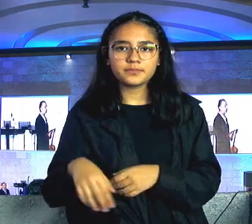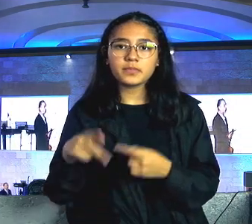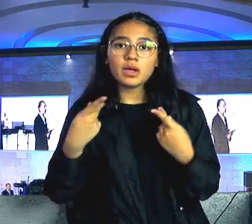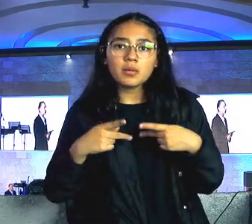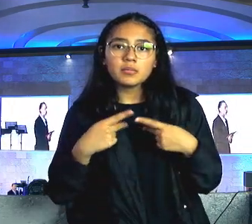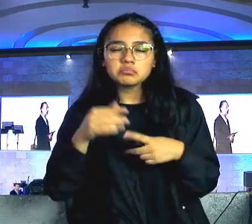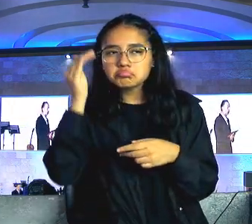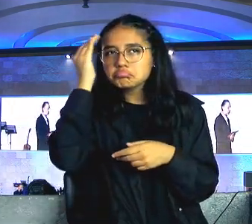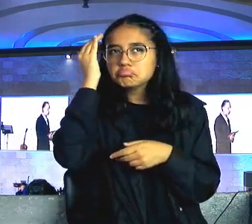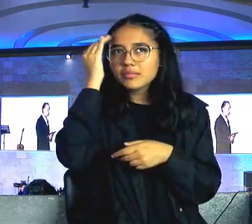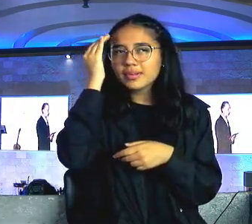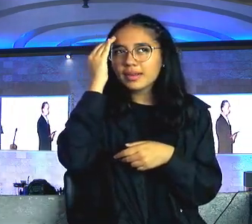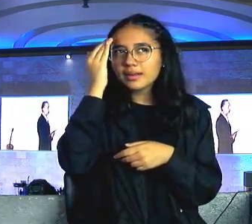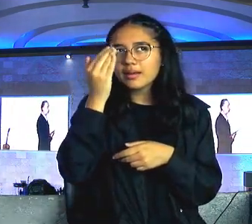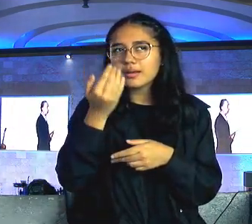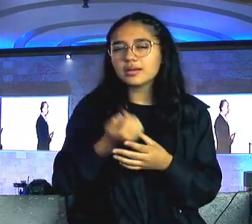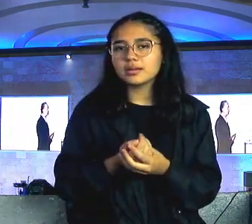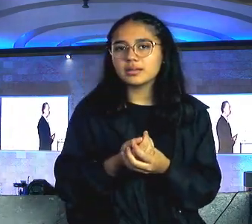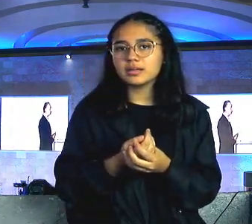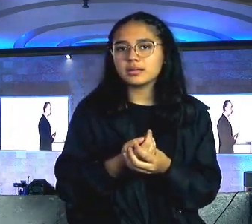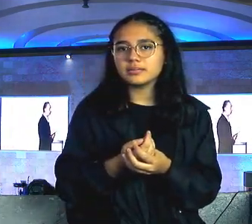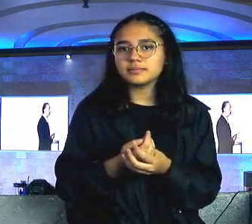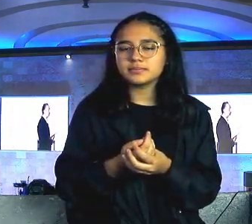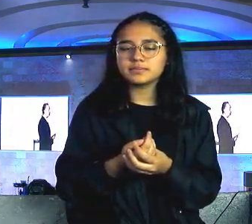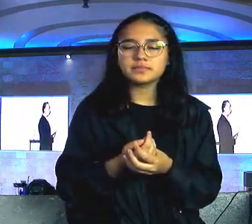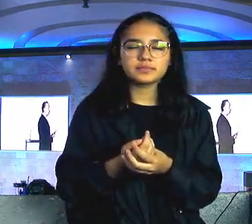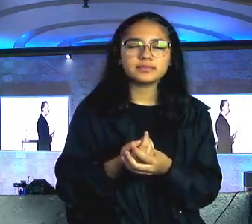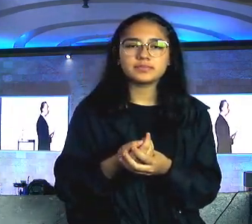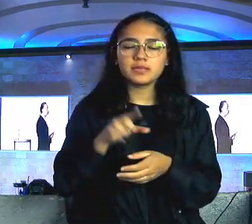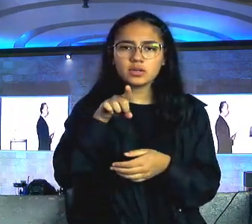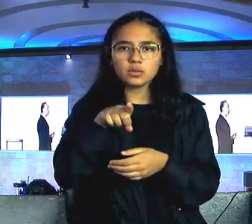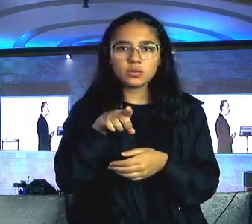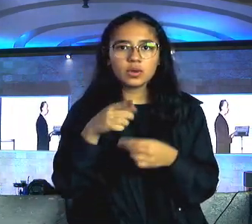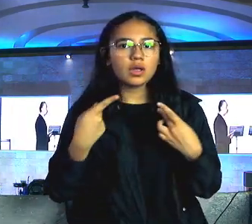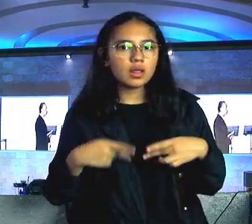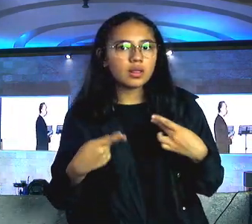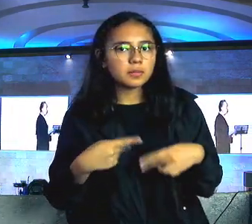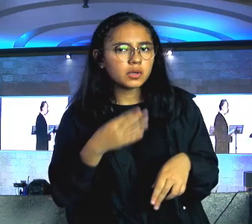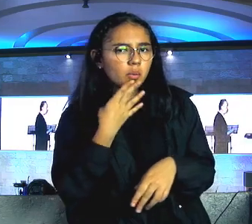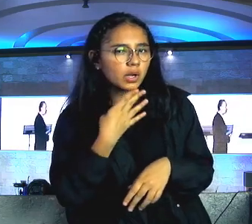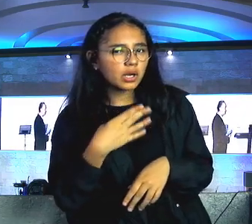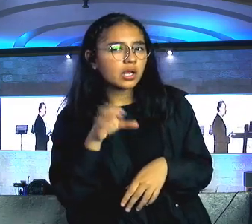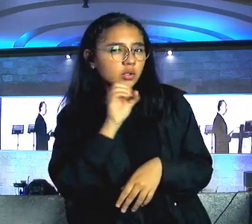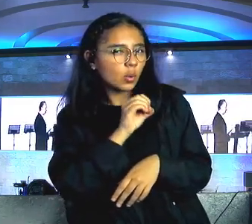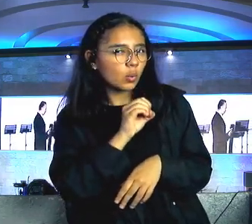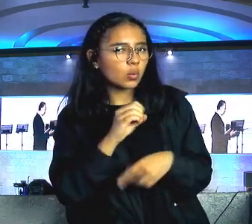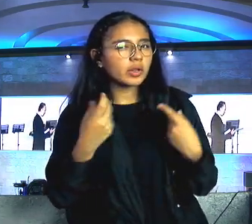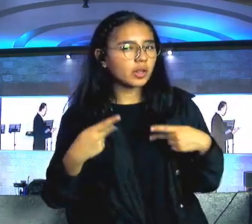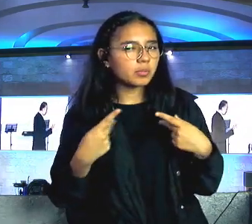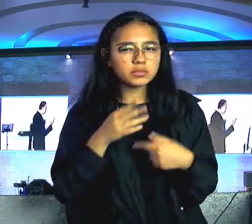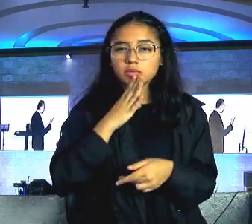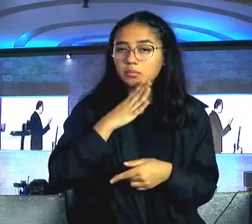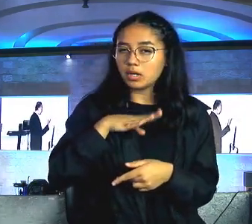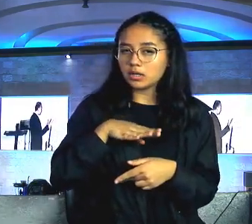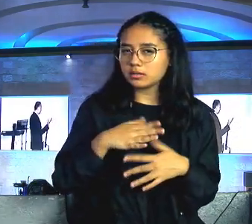malos o en los, y en los buenos? Pregúntale al que tienes a tu lado, ¿tú eres de los malos o de los buenos? A ver.